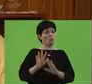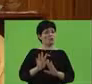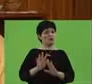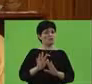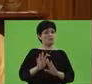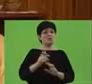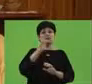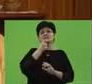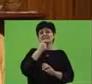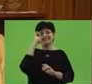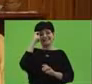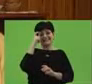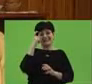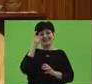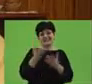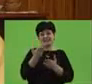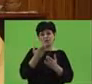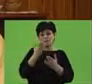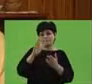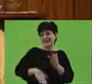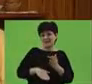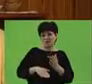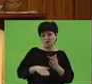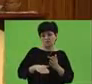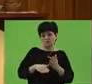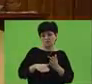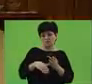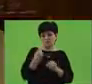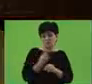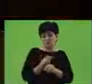después es terrible. Porque si no podés bajar 10, menos vas a poder bajar 30.